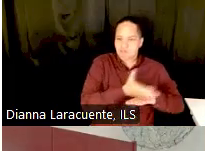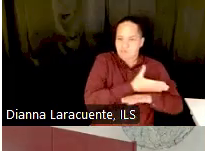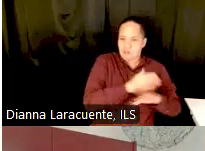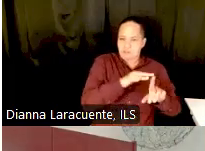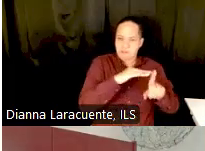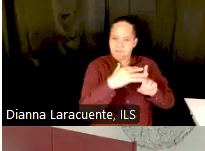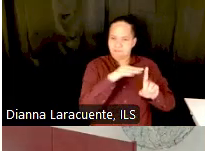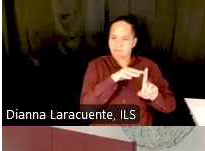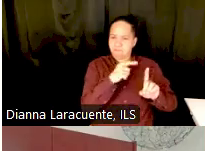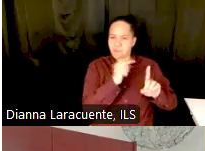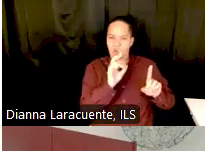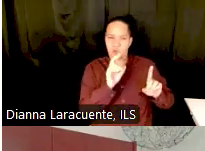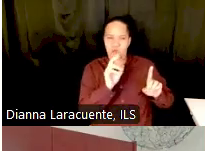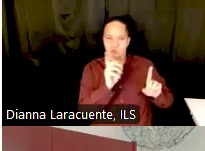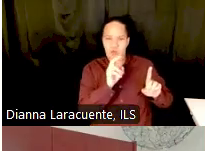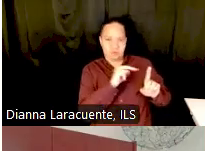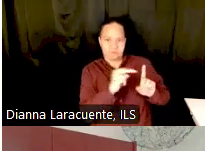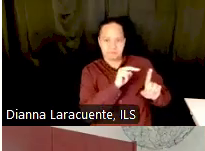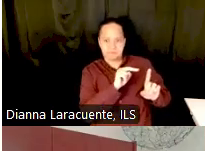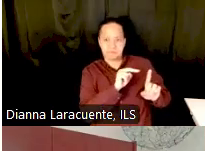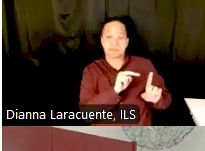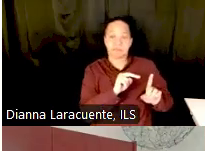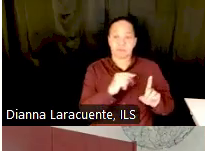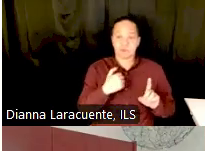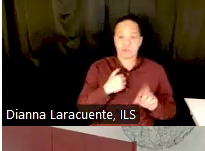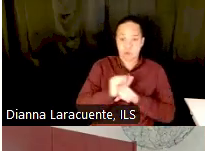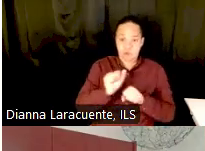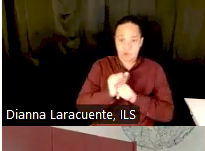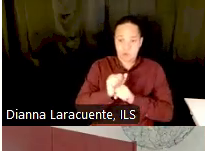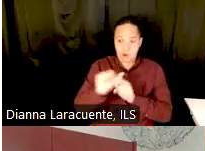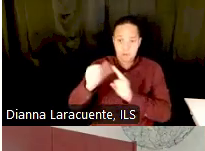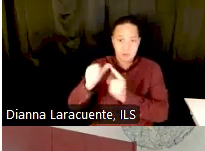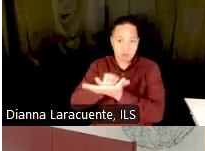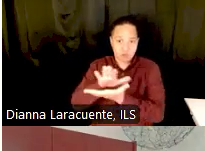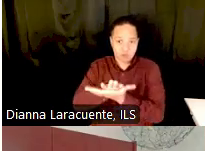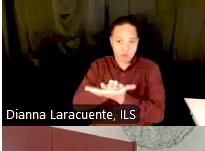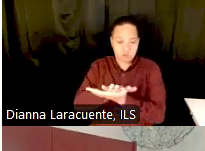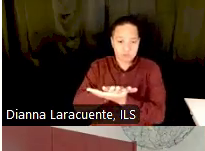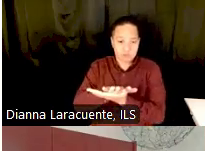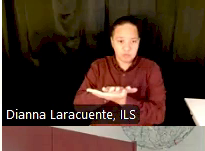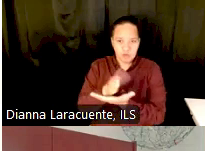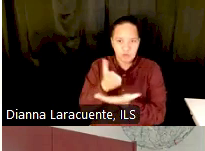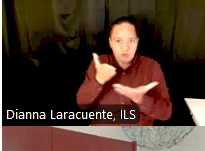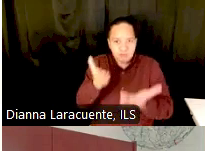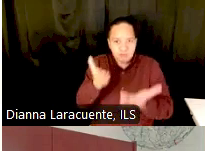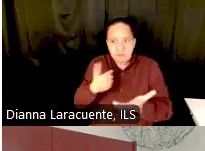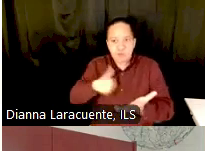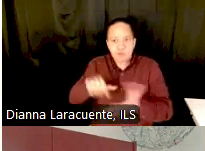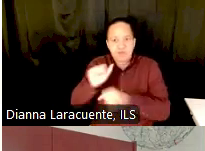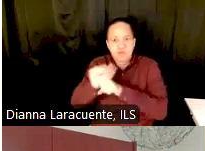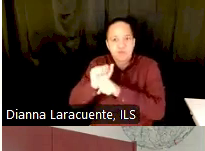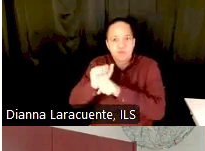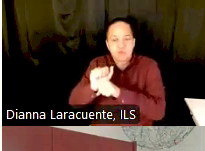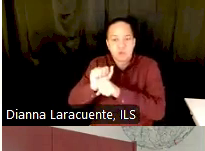midiendo. Pero yo como trabajador en un ambiente escolar, cuando estoy con esto, pues obviamente estoy trabajando con un